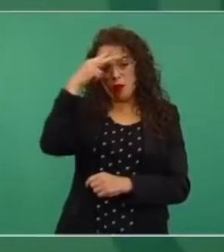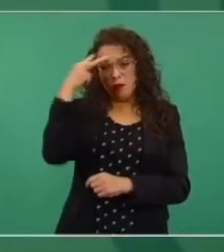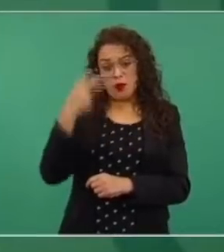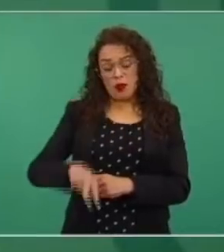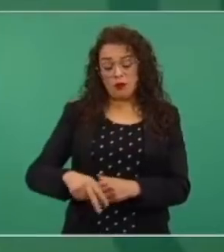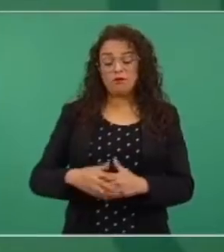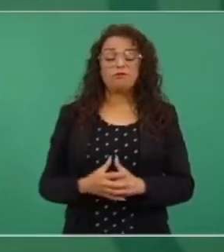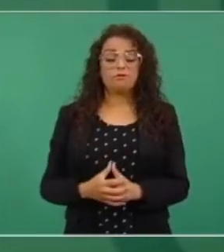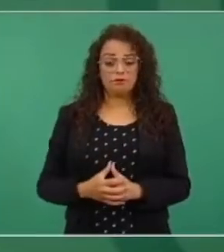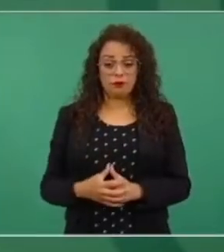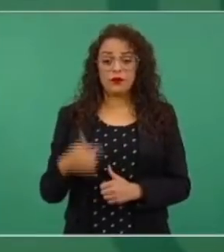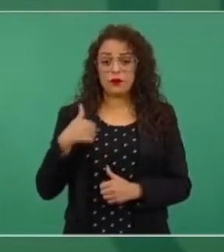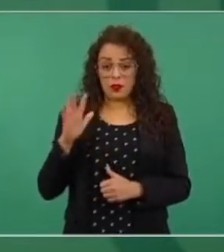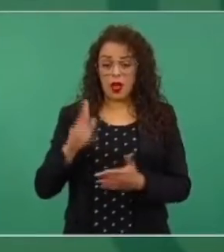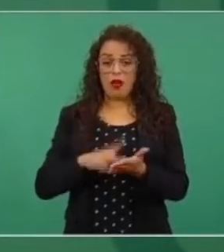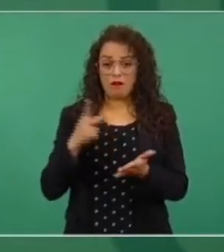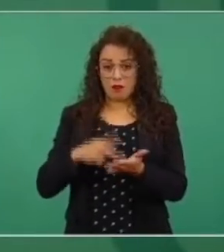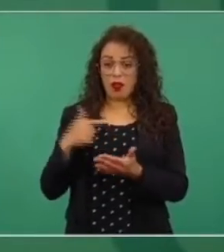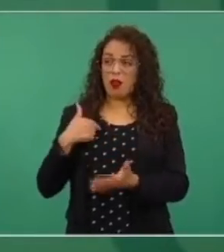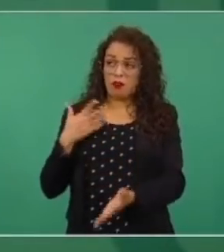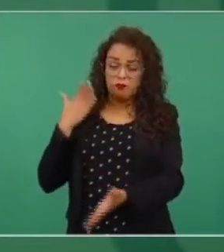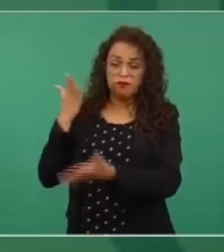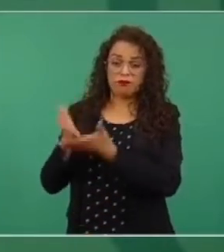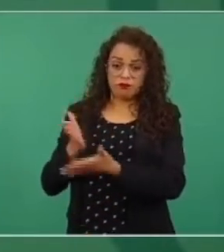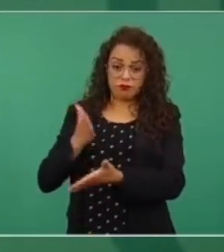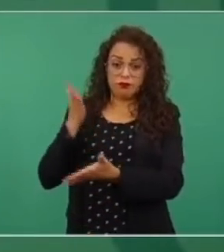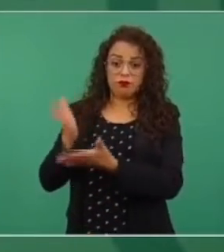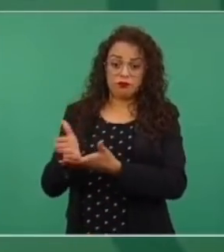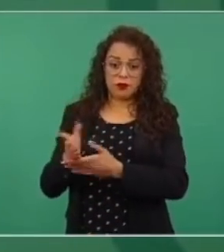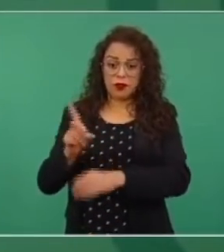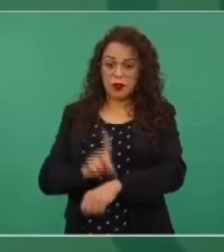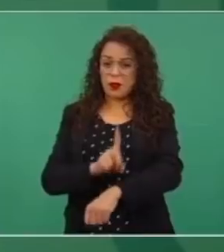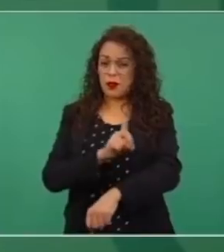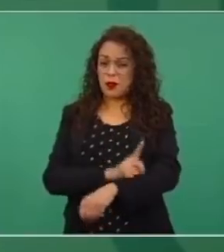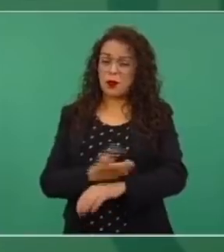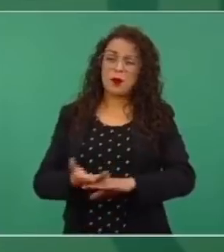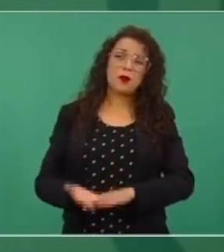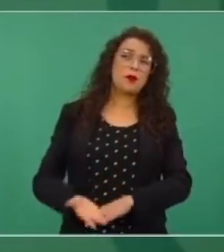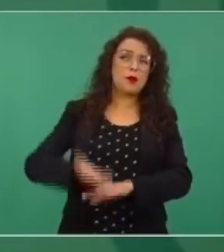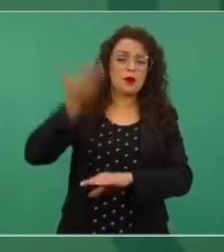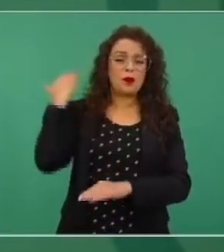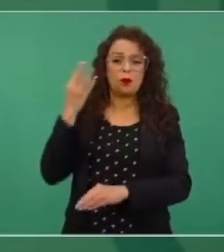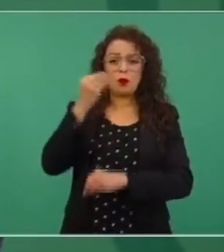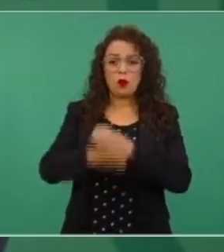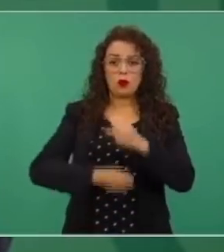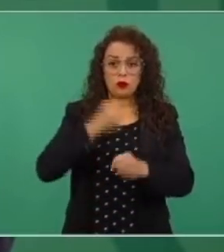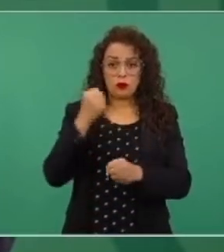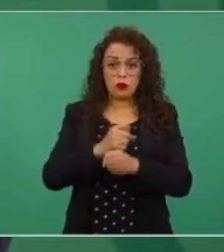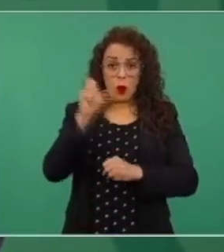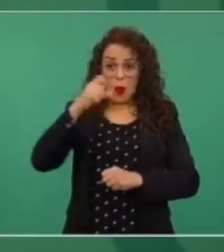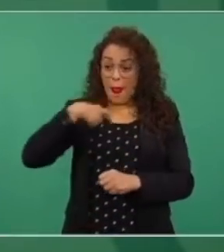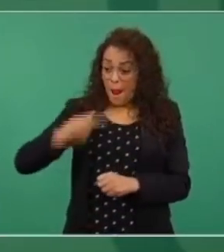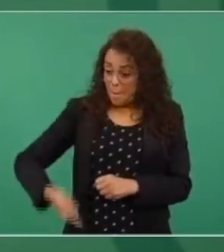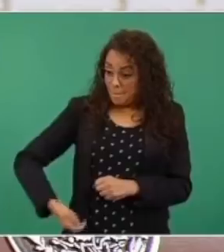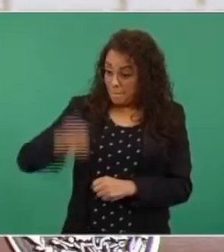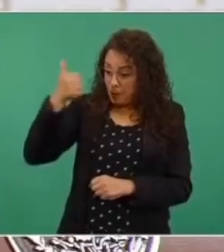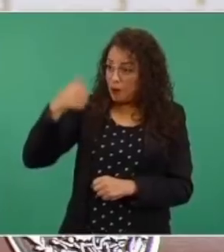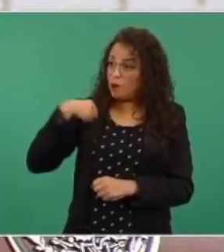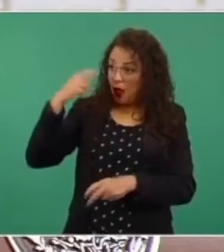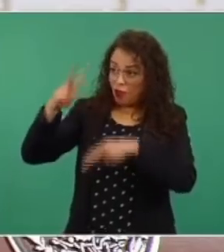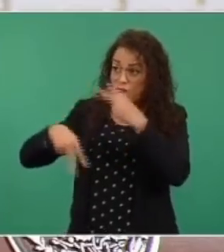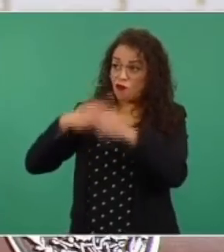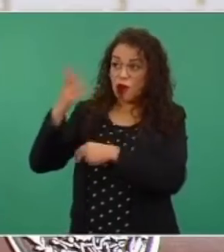Y he estado ahí varias veces, desde hace muchos años. La primera vez que fui, creo que